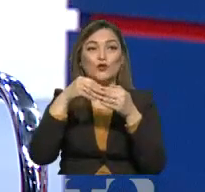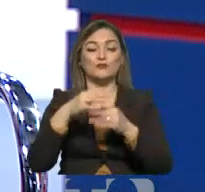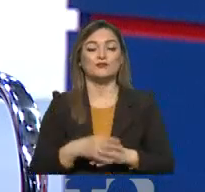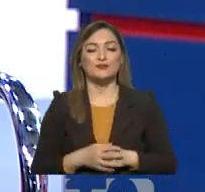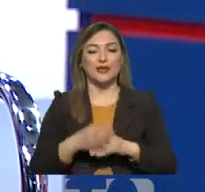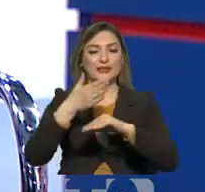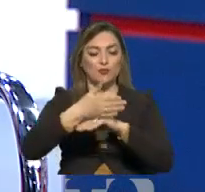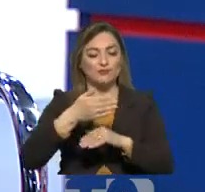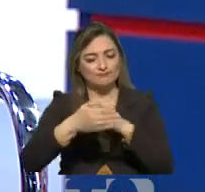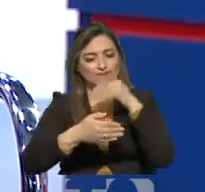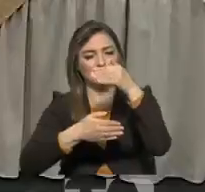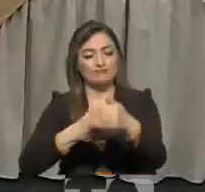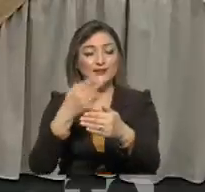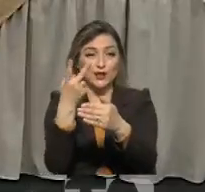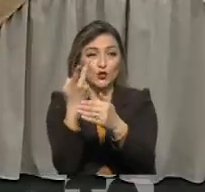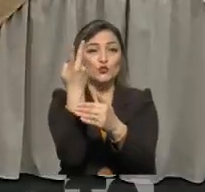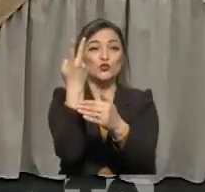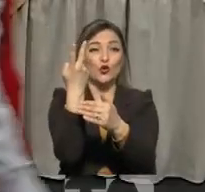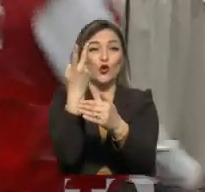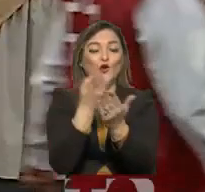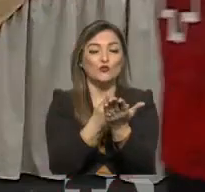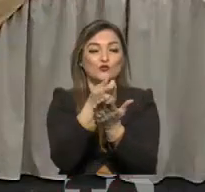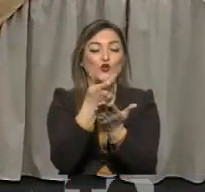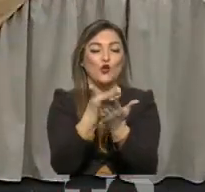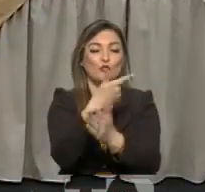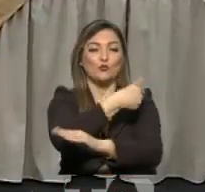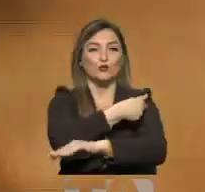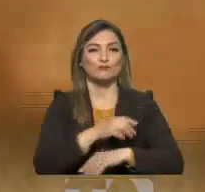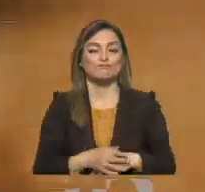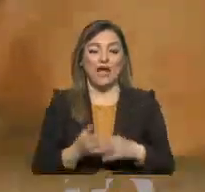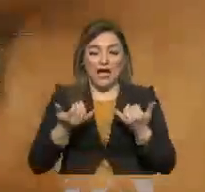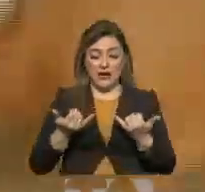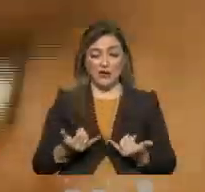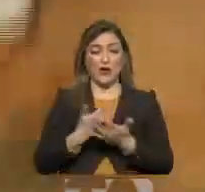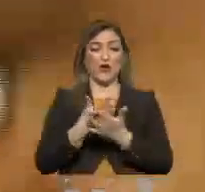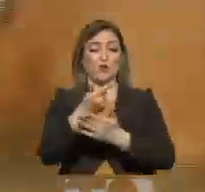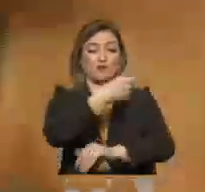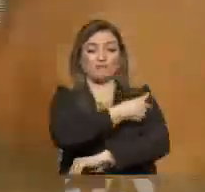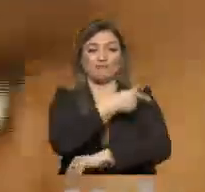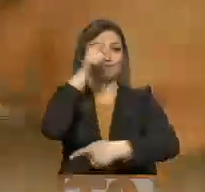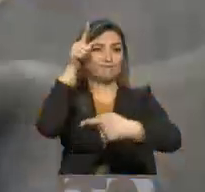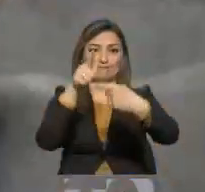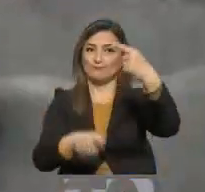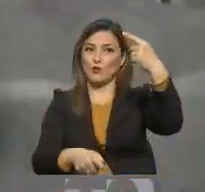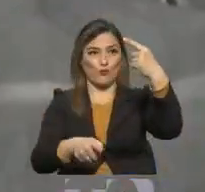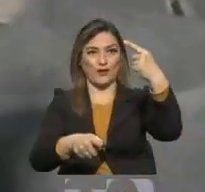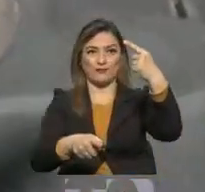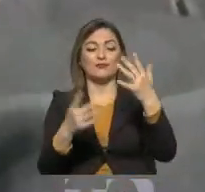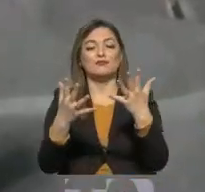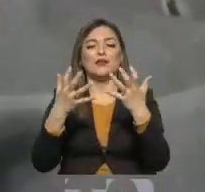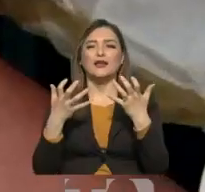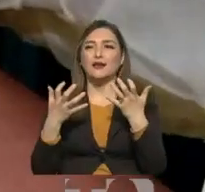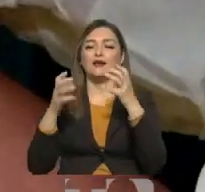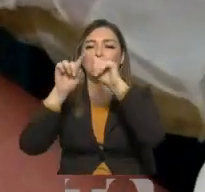la compra de vacunas. Financiar la adquisición de vacunas con fondos privados para inocular a colaboradores de empresas y